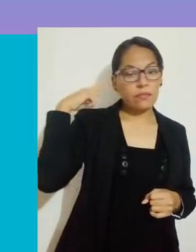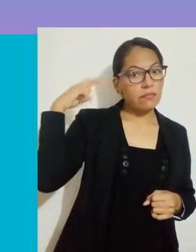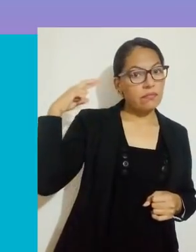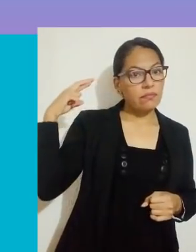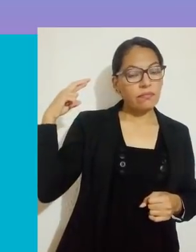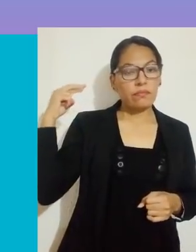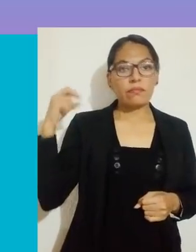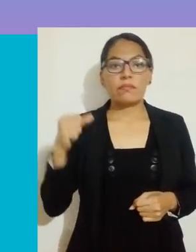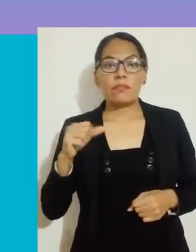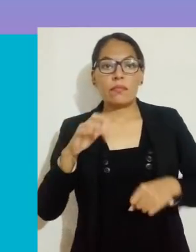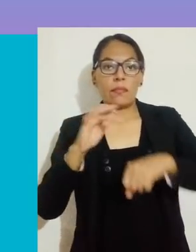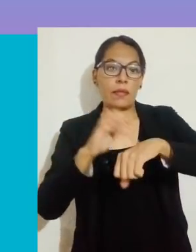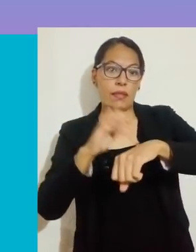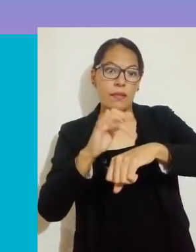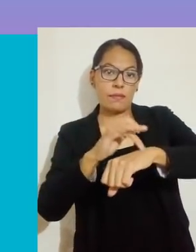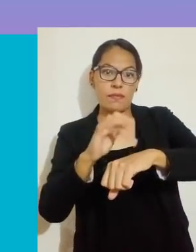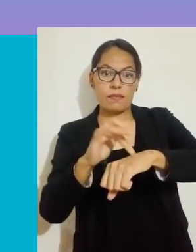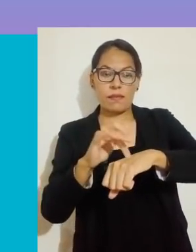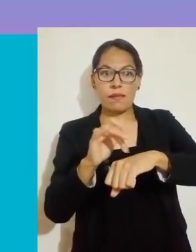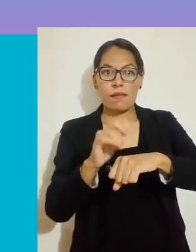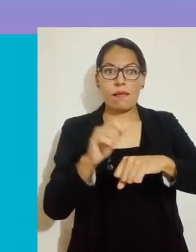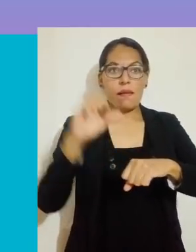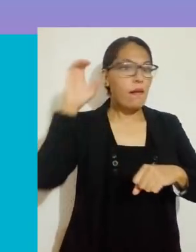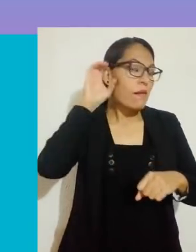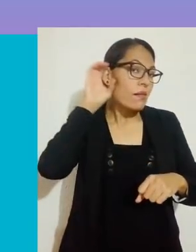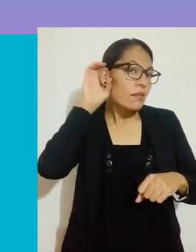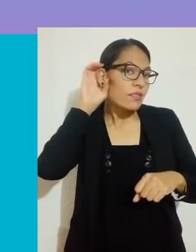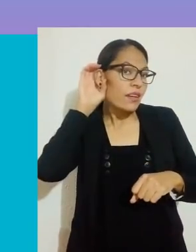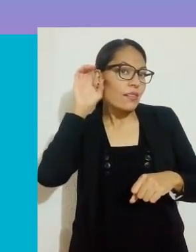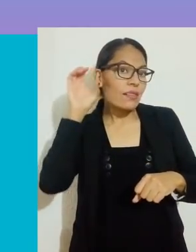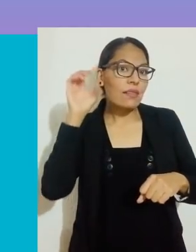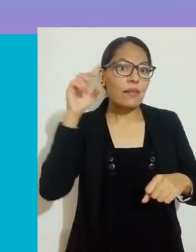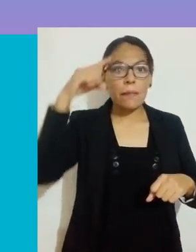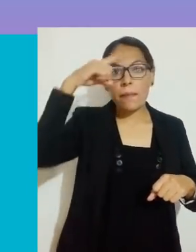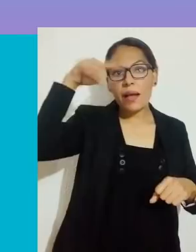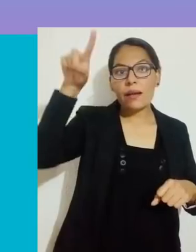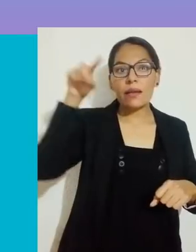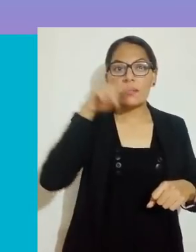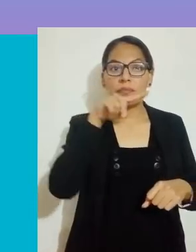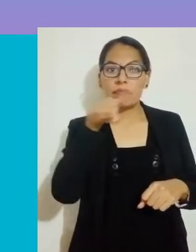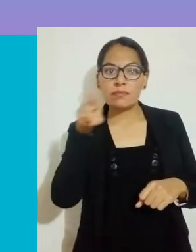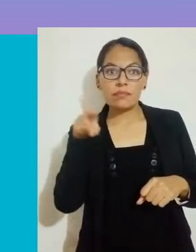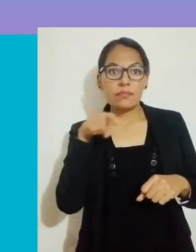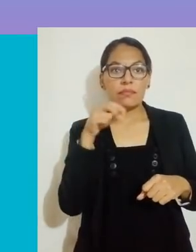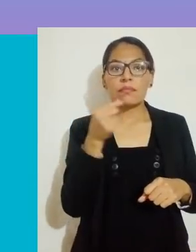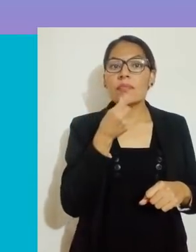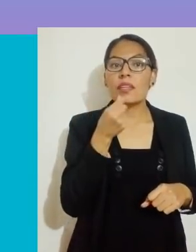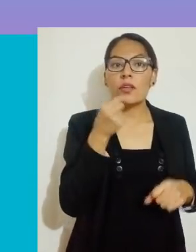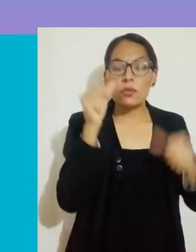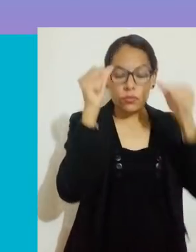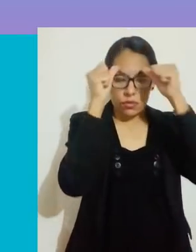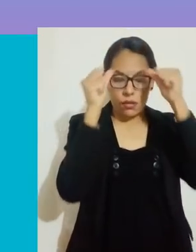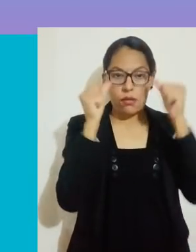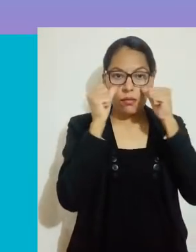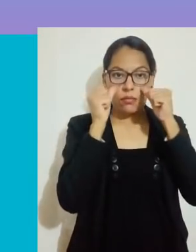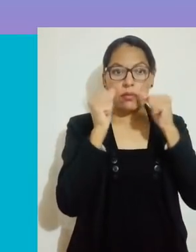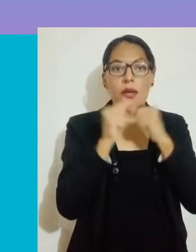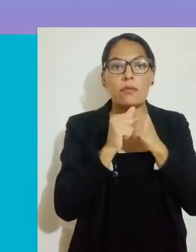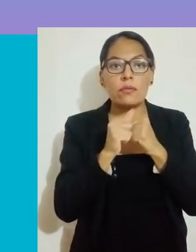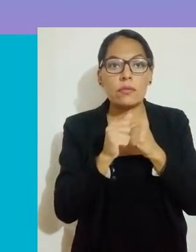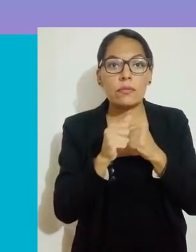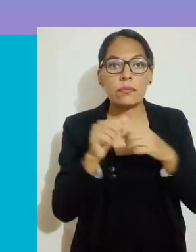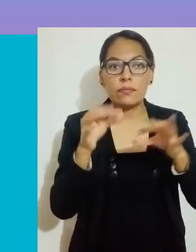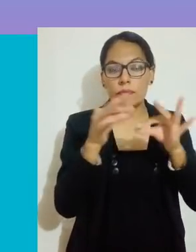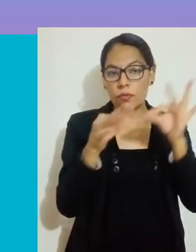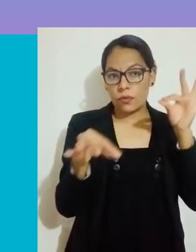gratis. Es una app que por medio de juegos sensoriales y sonidos estimula el tacto y